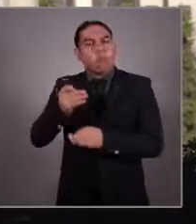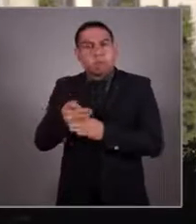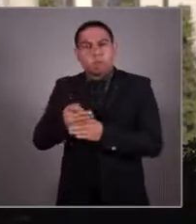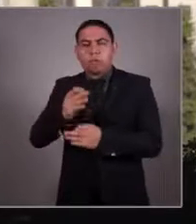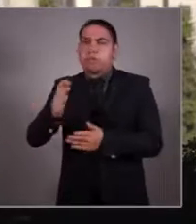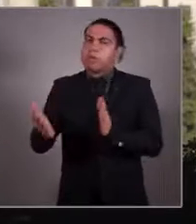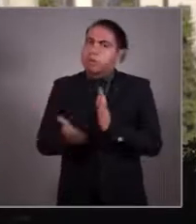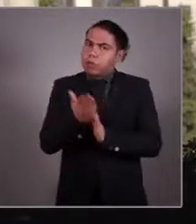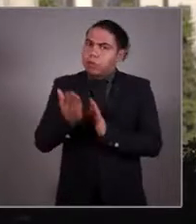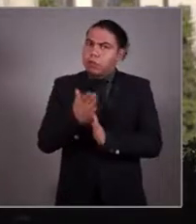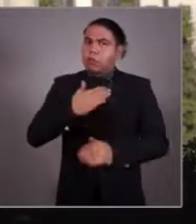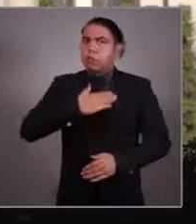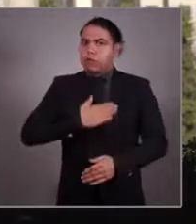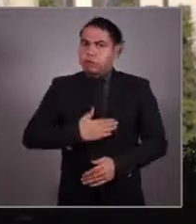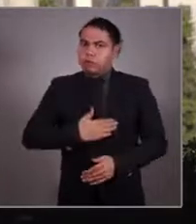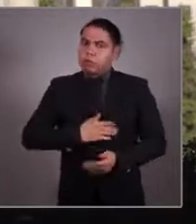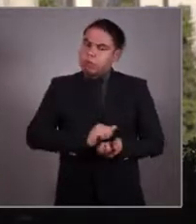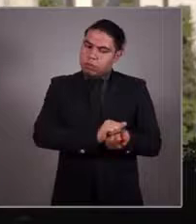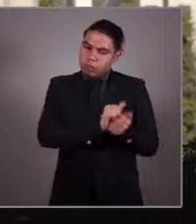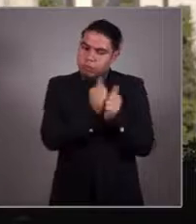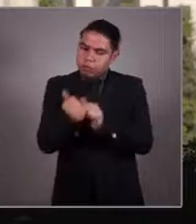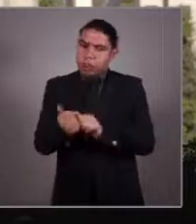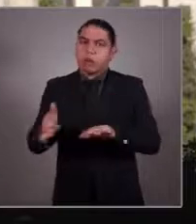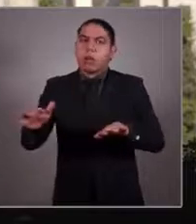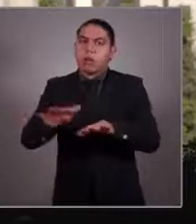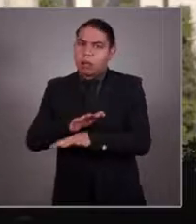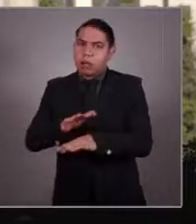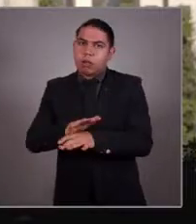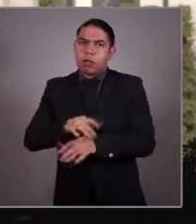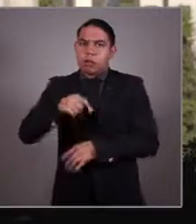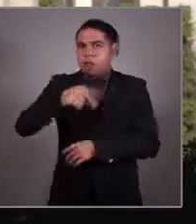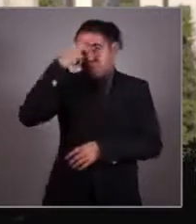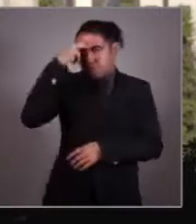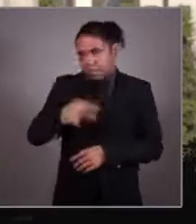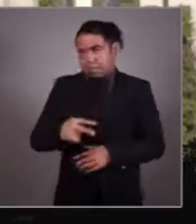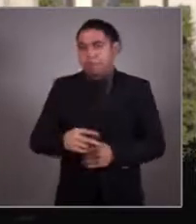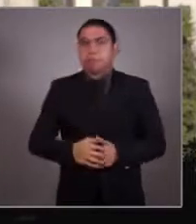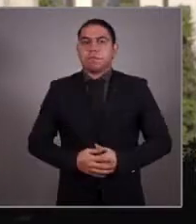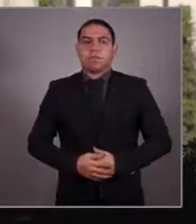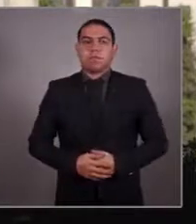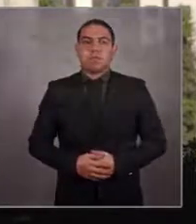a construir justicia desde la evolución mexicana.